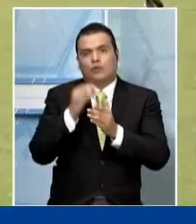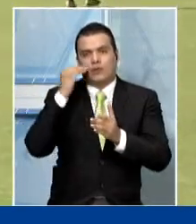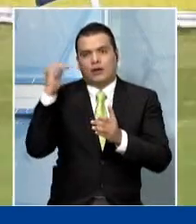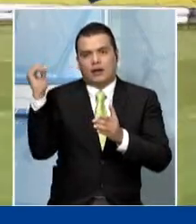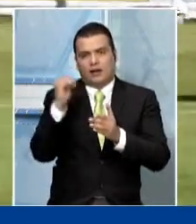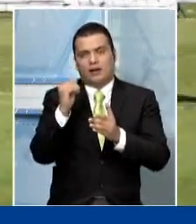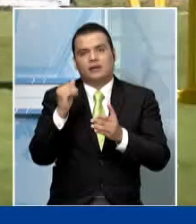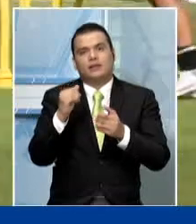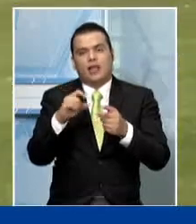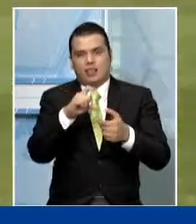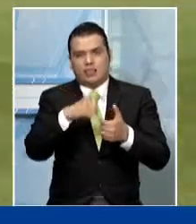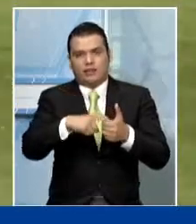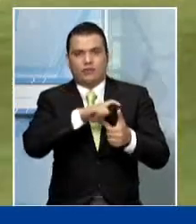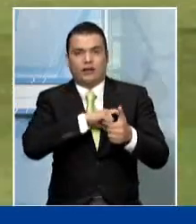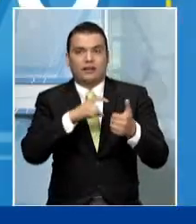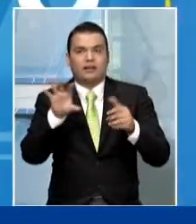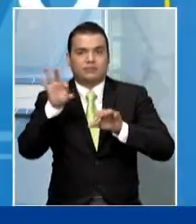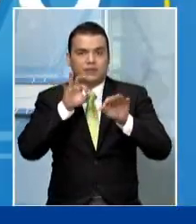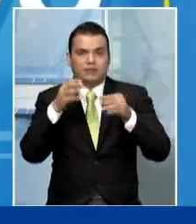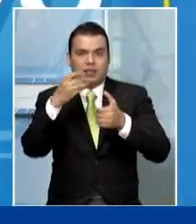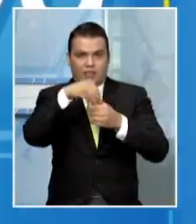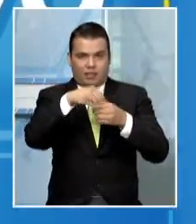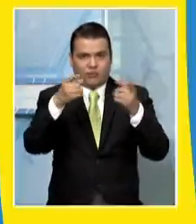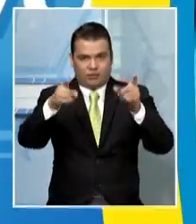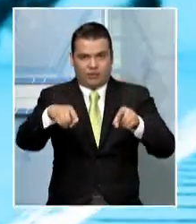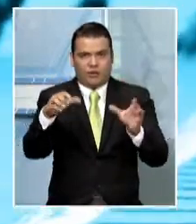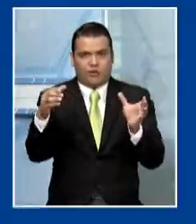la américa y linda caicedo del deportivo cali